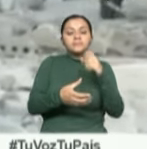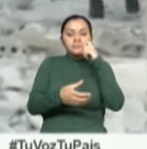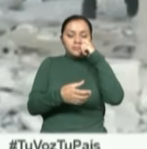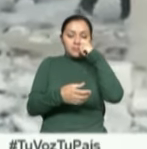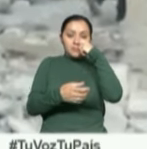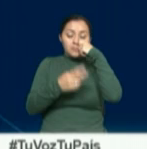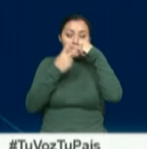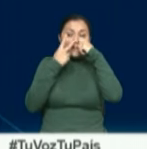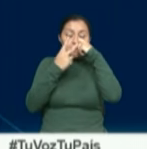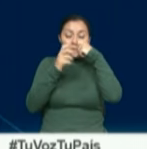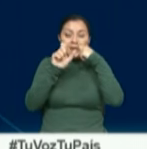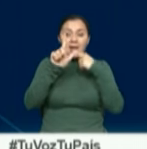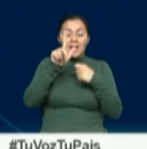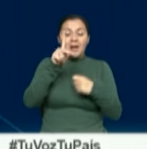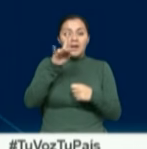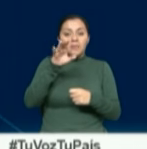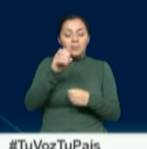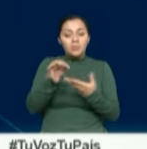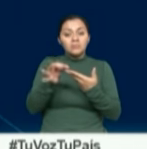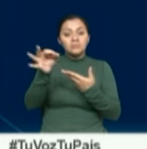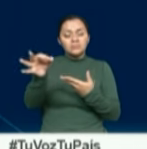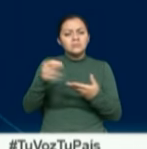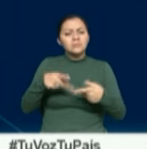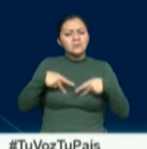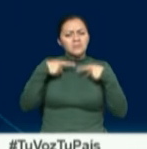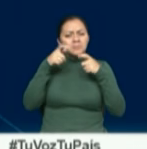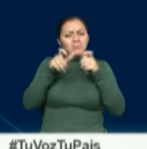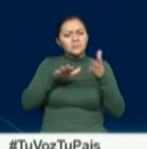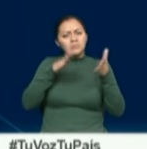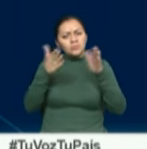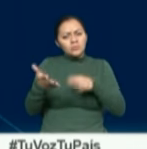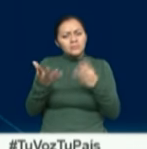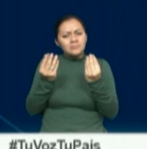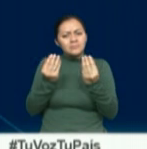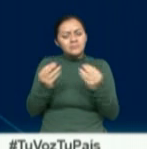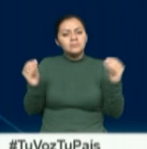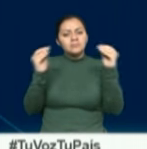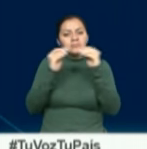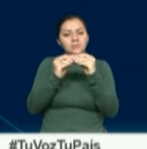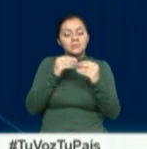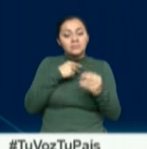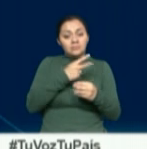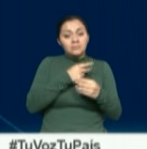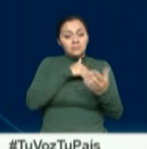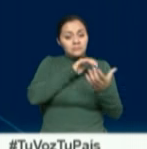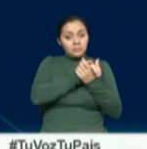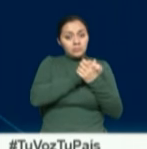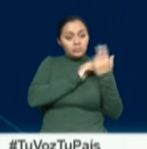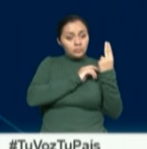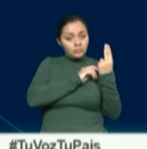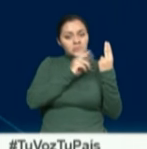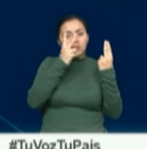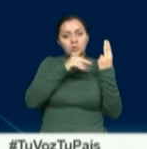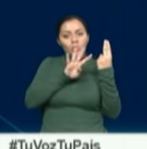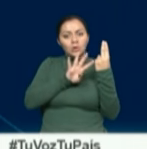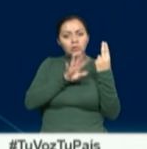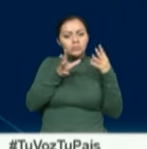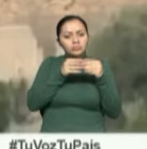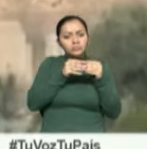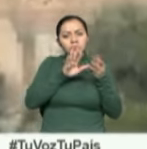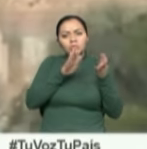provincia de Idlib y de Alepo, varios civiles han perdido la vida, entre ellos un matrimonio y sus cuatro hijos. Hay también numerosos